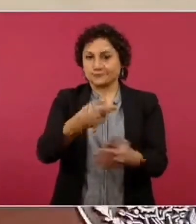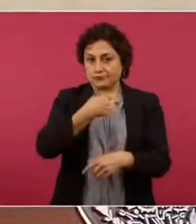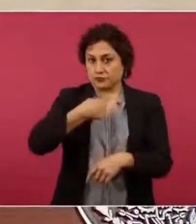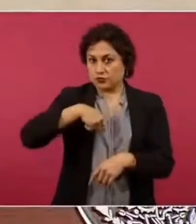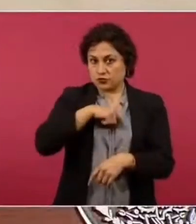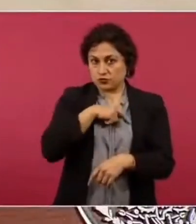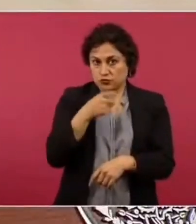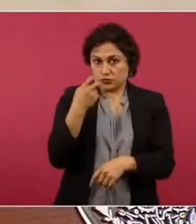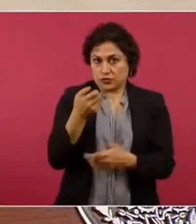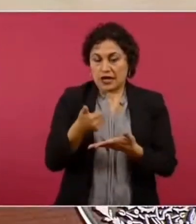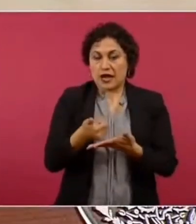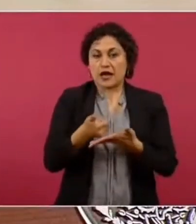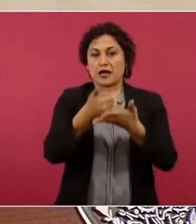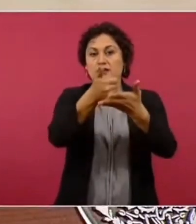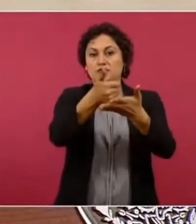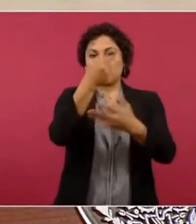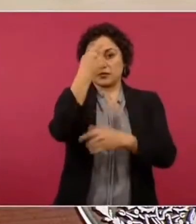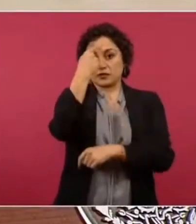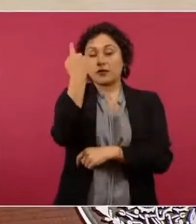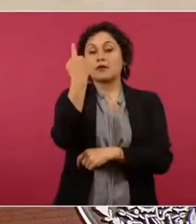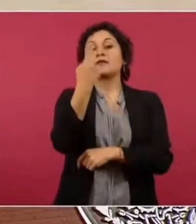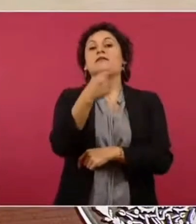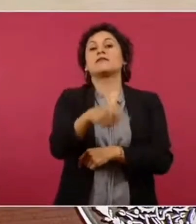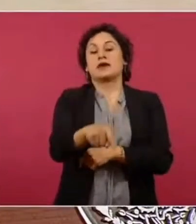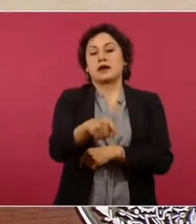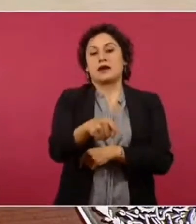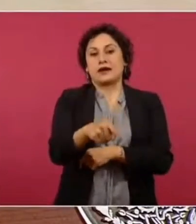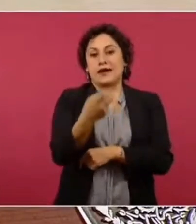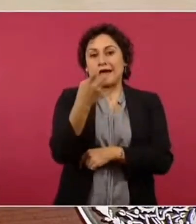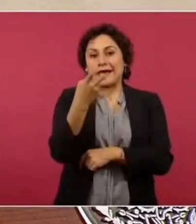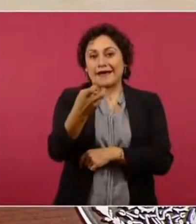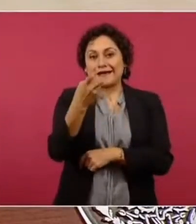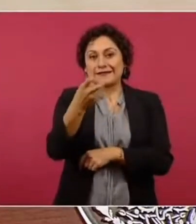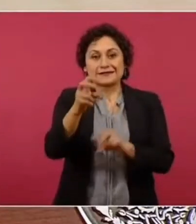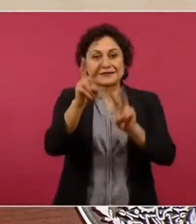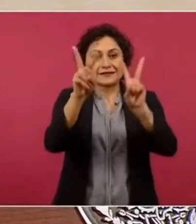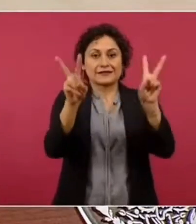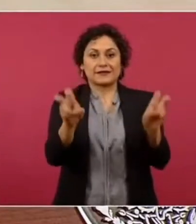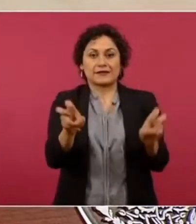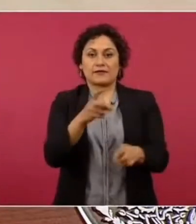a cooperar, porque es una cuestión humanitaria.